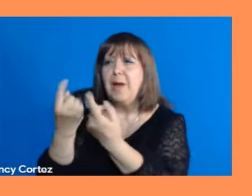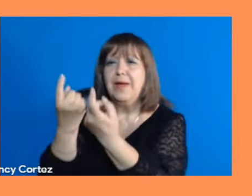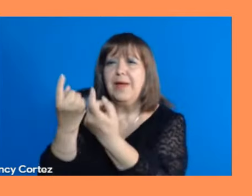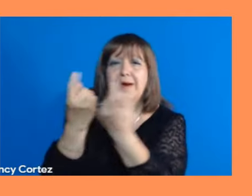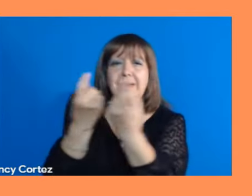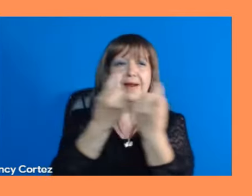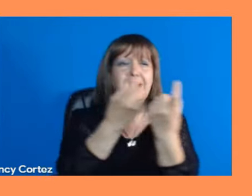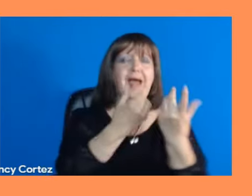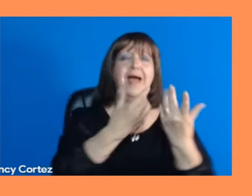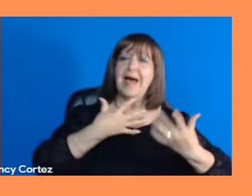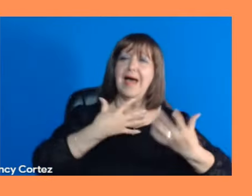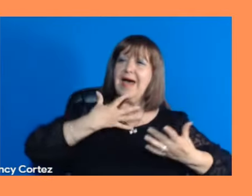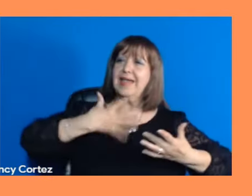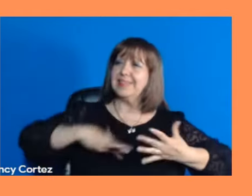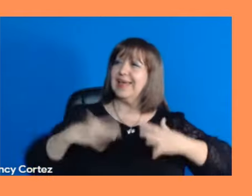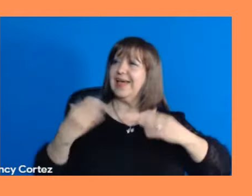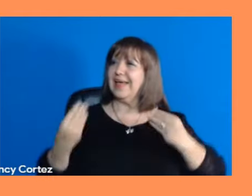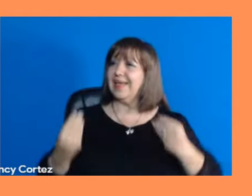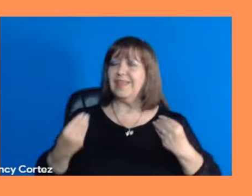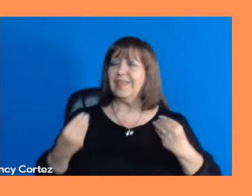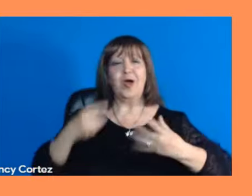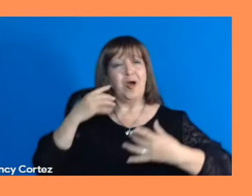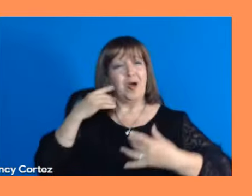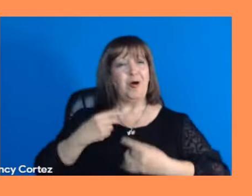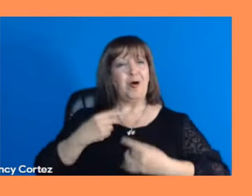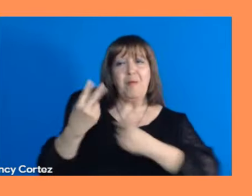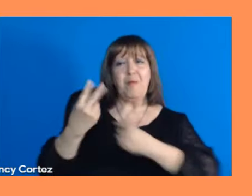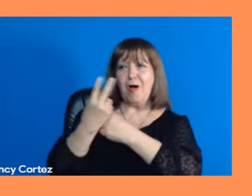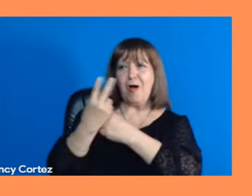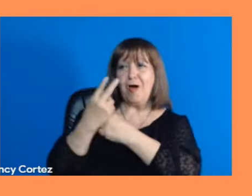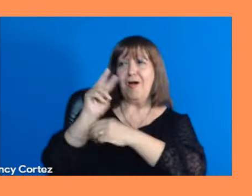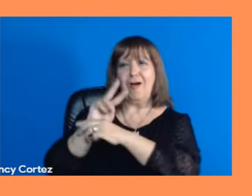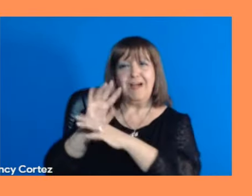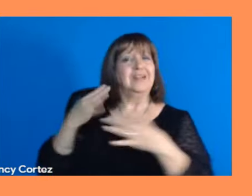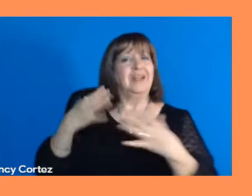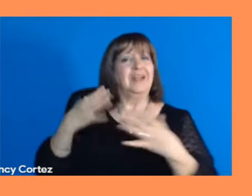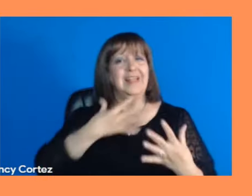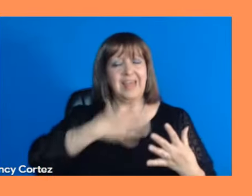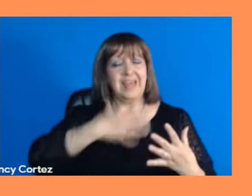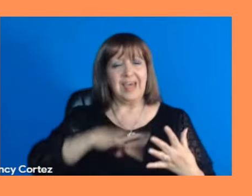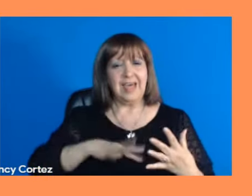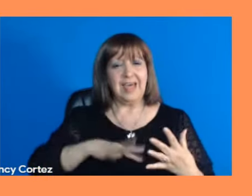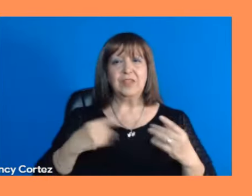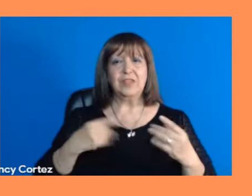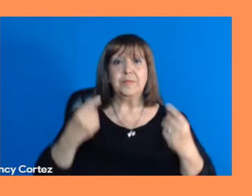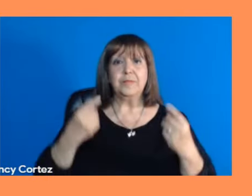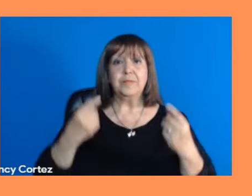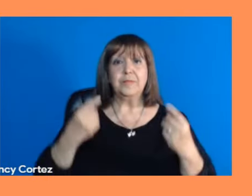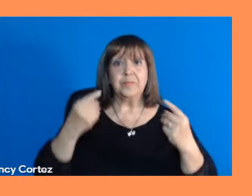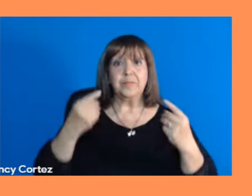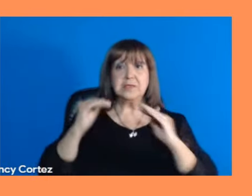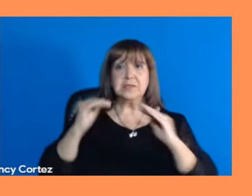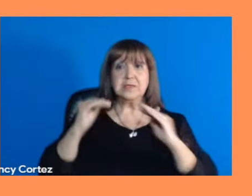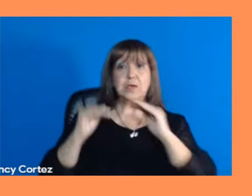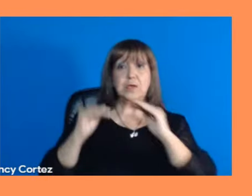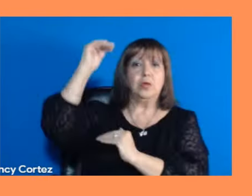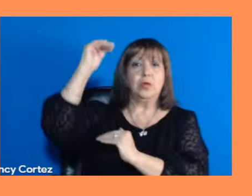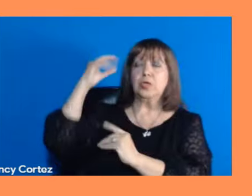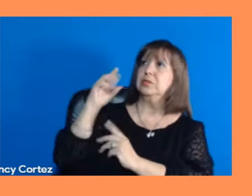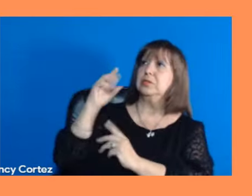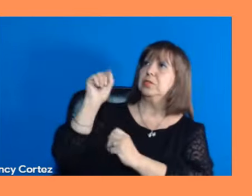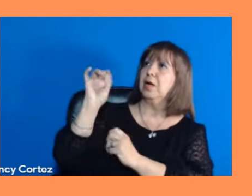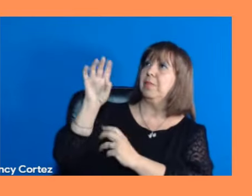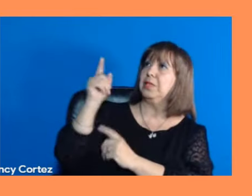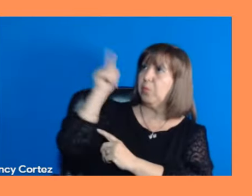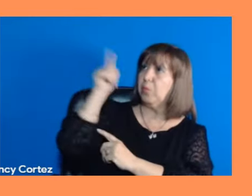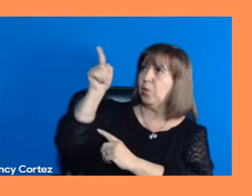de cuidado. Este enfoque descentra las miradas de las adulteces como las únicas legítimas y abre la escucha de las niñeces,